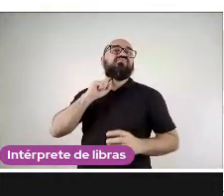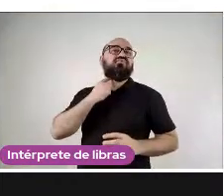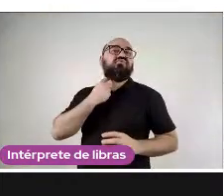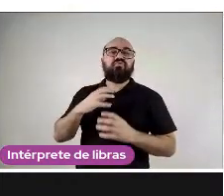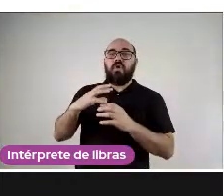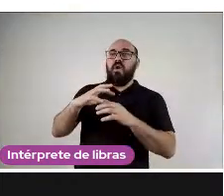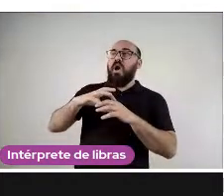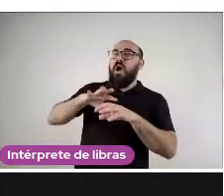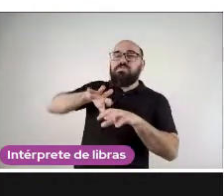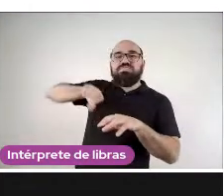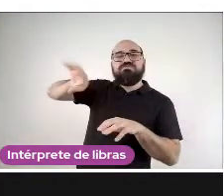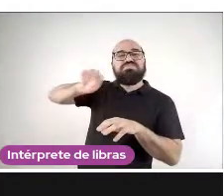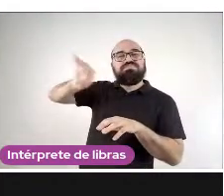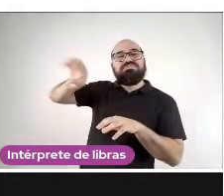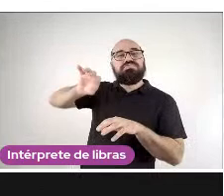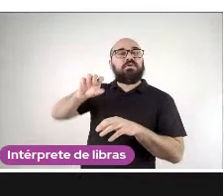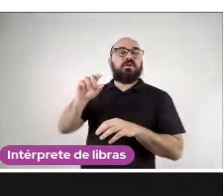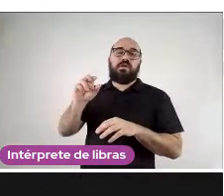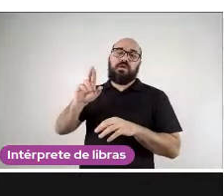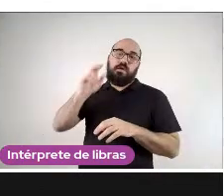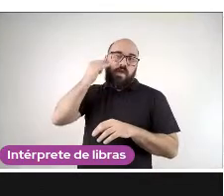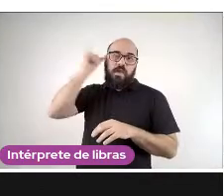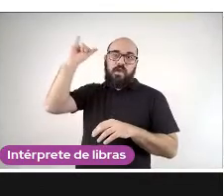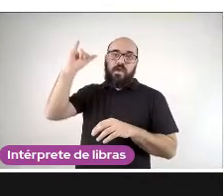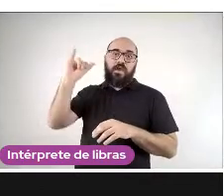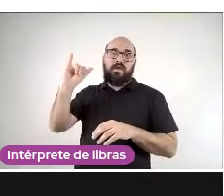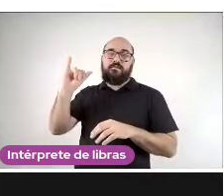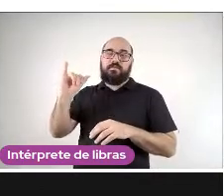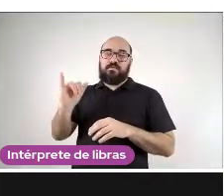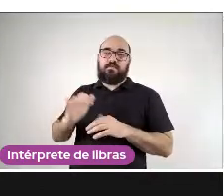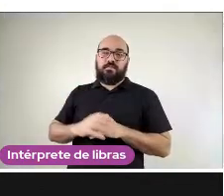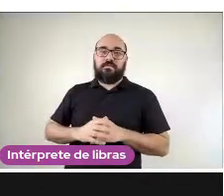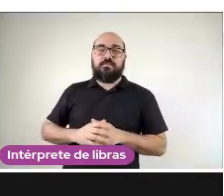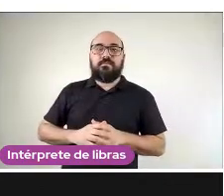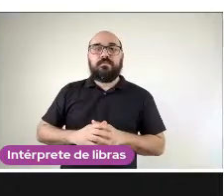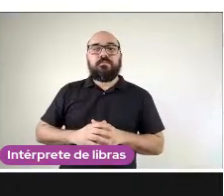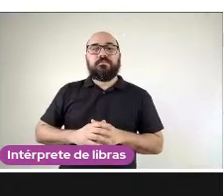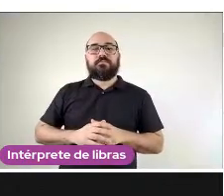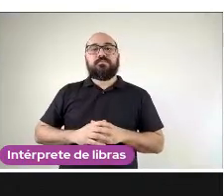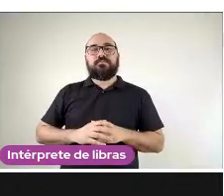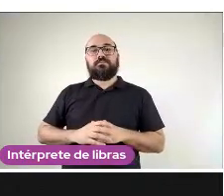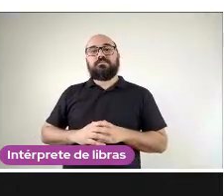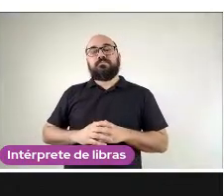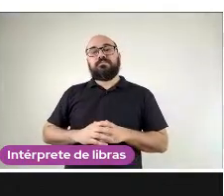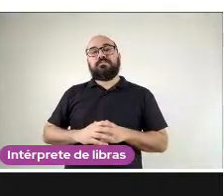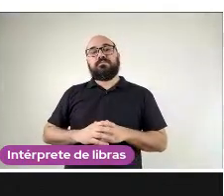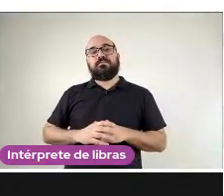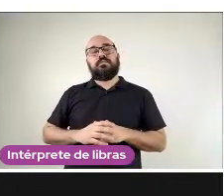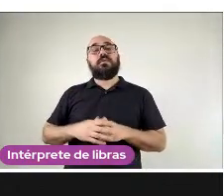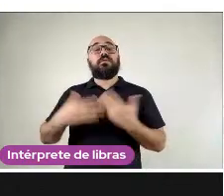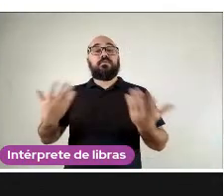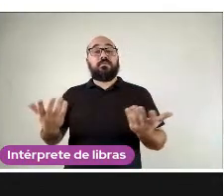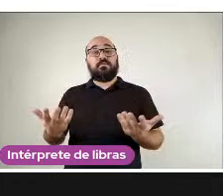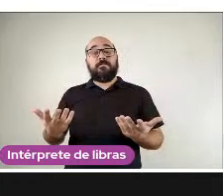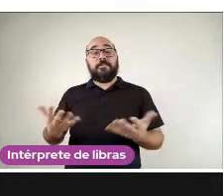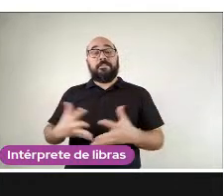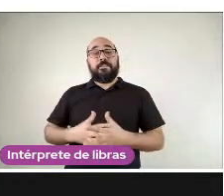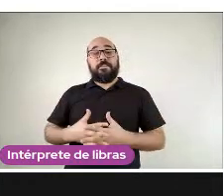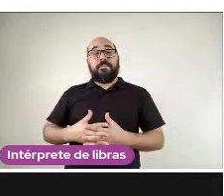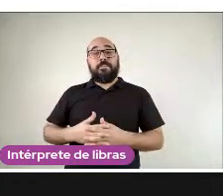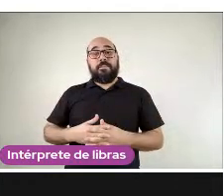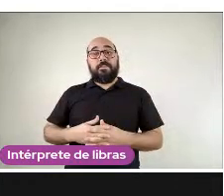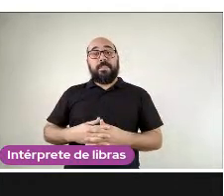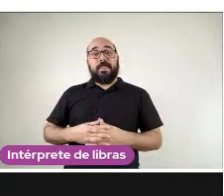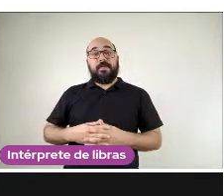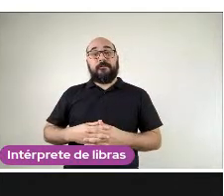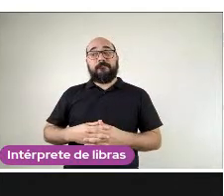producto que proceda de pesca artesanal industrial, intentar pesca artesanal sostenible o lo más local posible, intentar producir